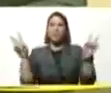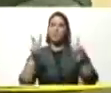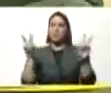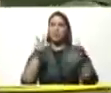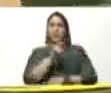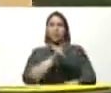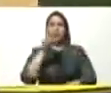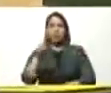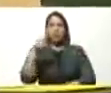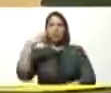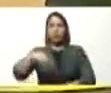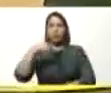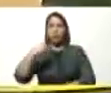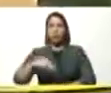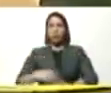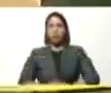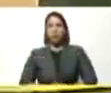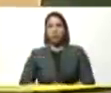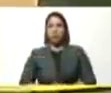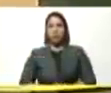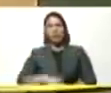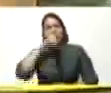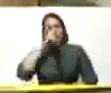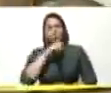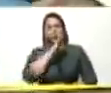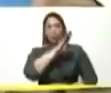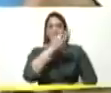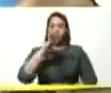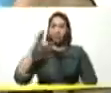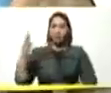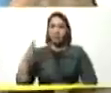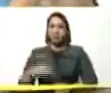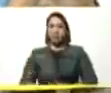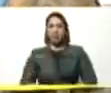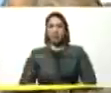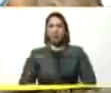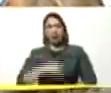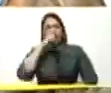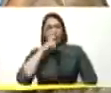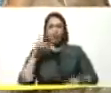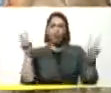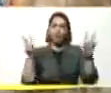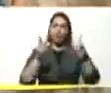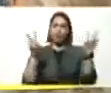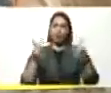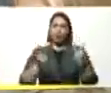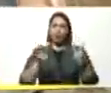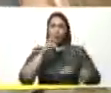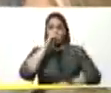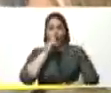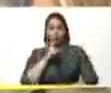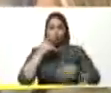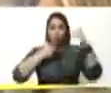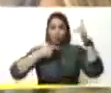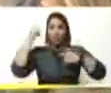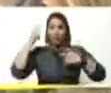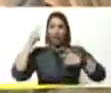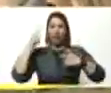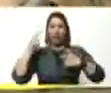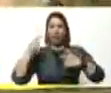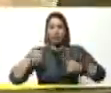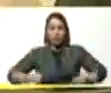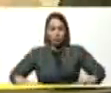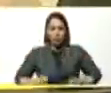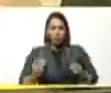de noviembre, victoria en el año bicentenario, año victorioso, año al que el comandante Chávez impregnó de